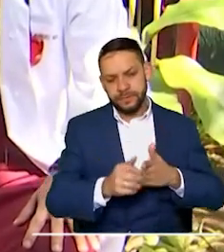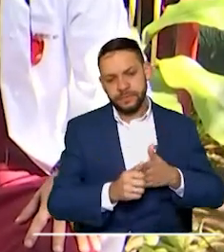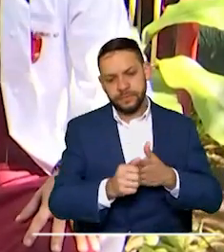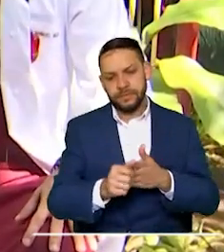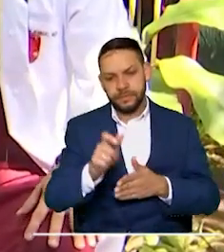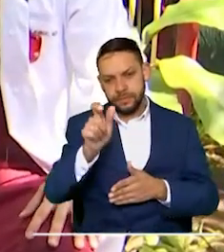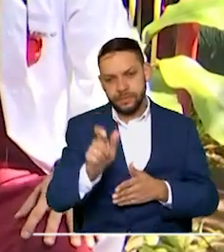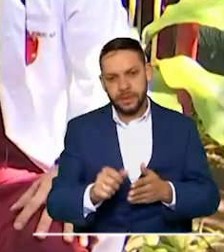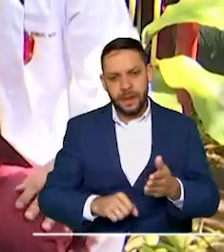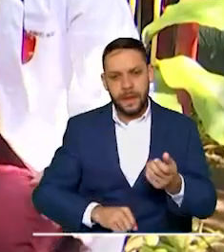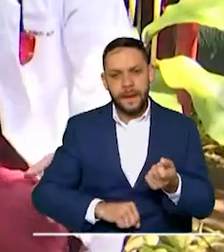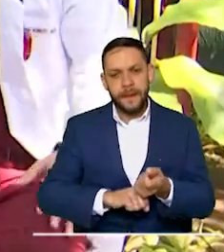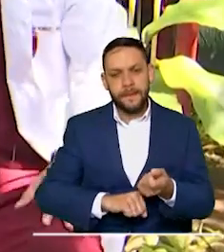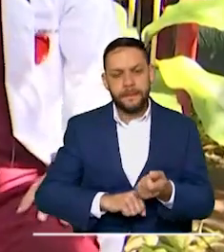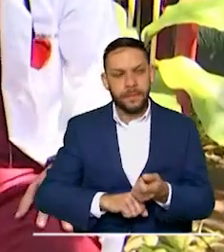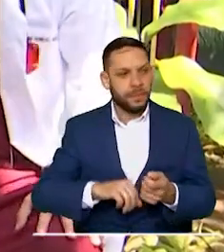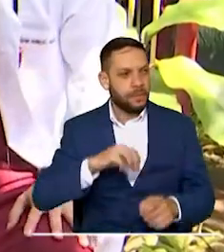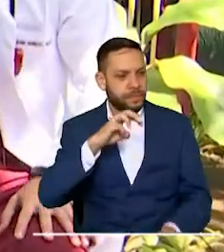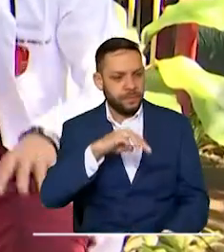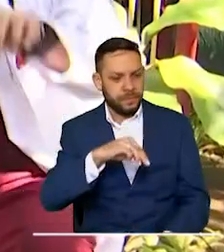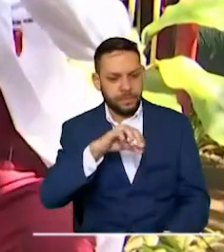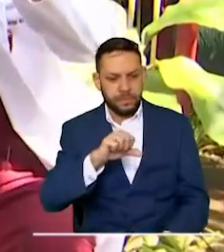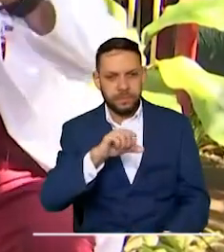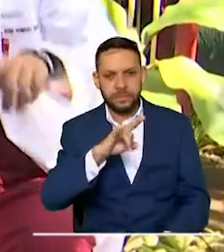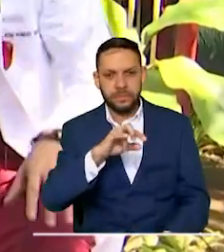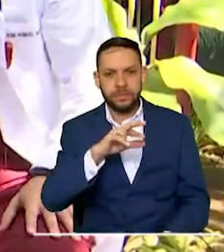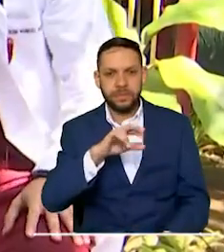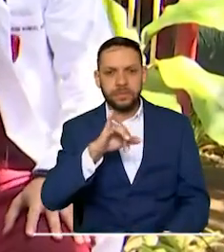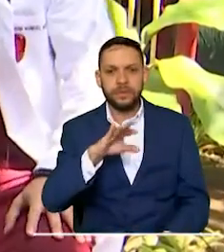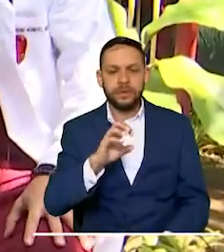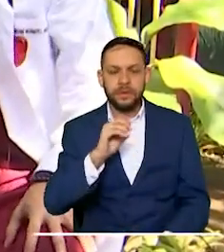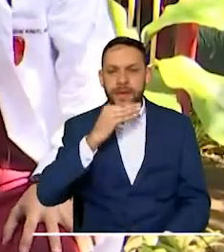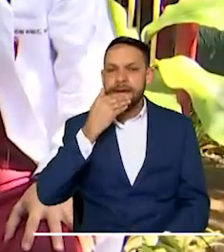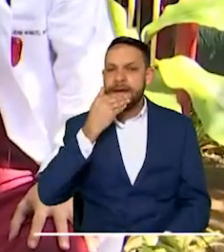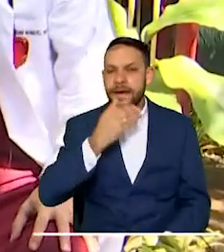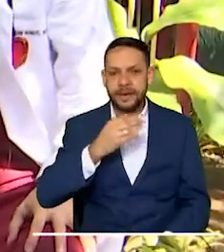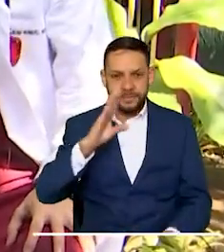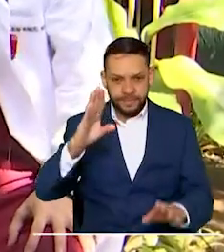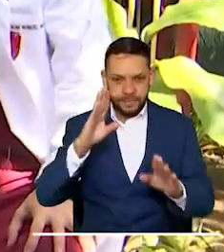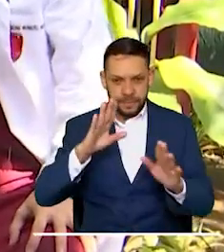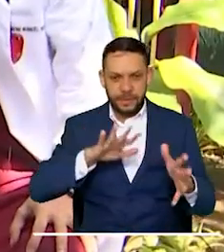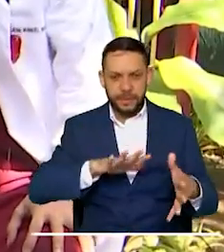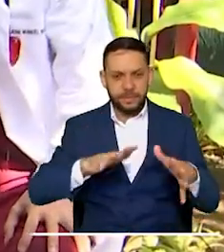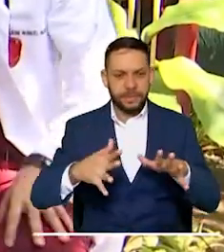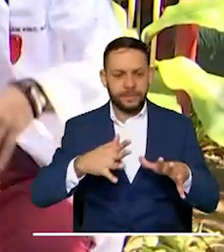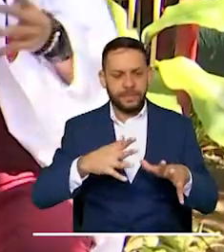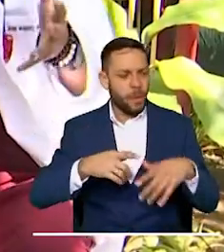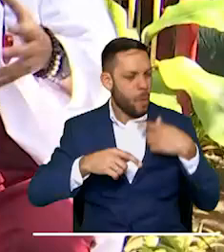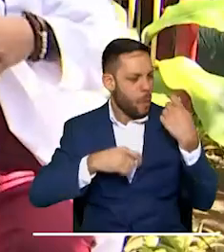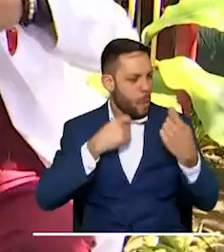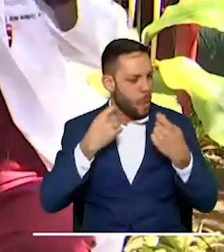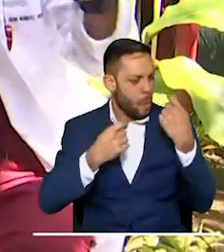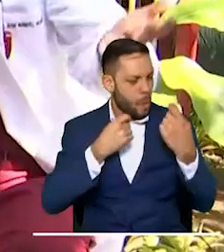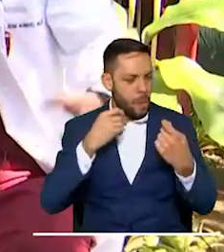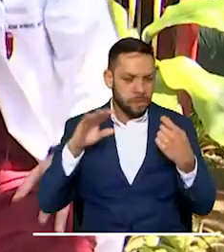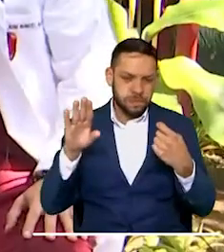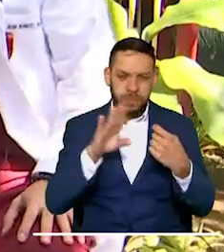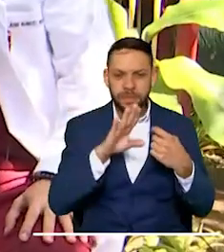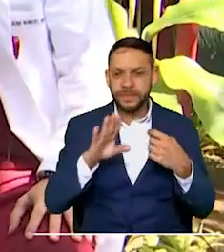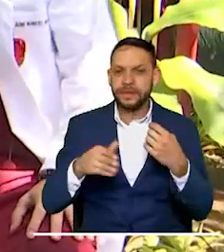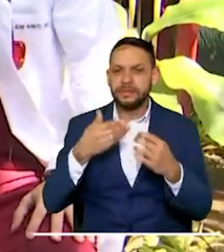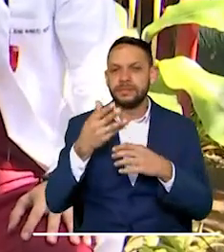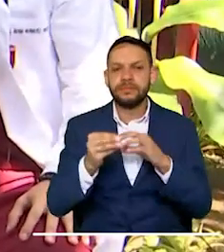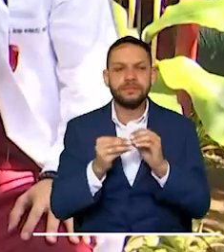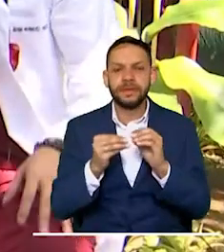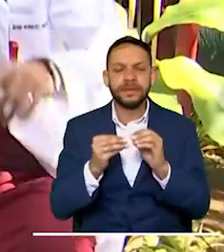paciente. Doctor Mauricio, muchísimas gracias y los invito a que sigan atentos. Vamos a unas notas saludables y ya continuamos con este maravilloso